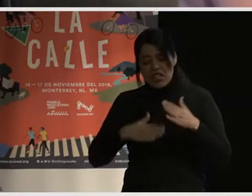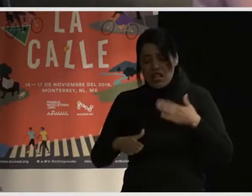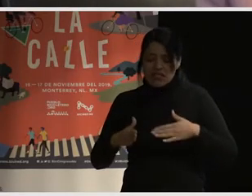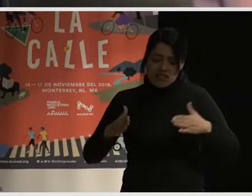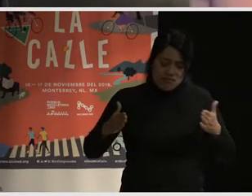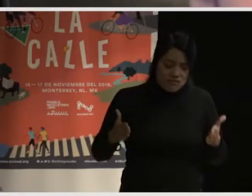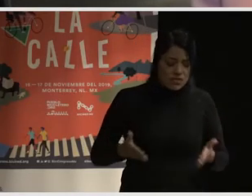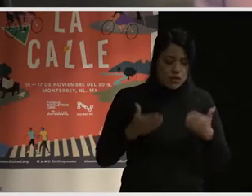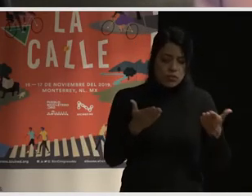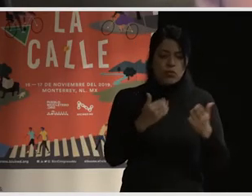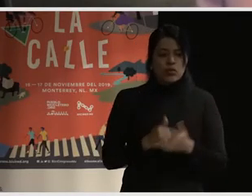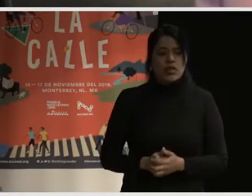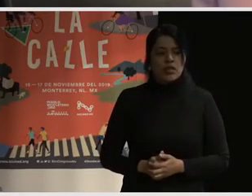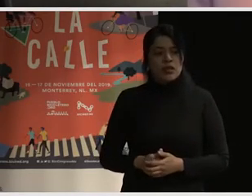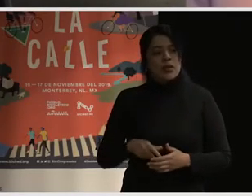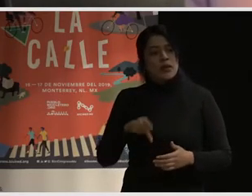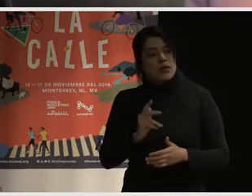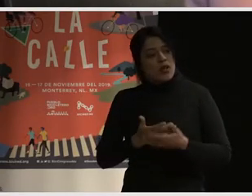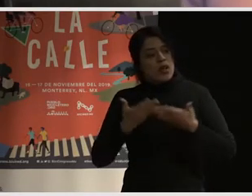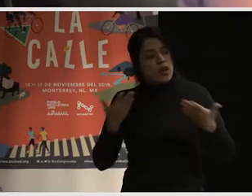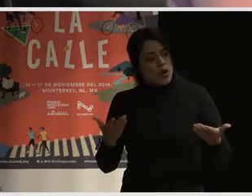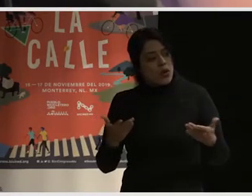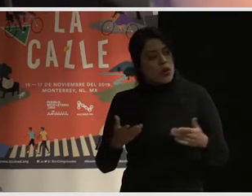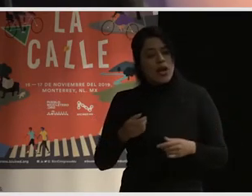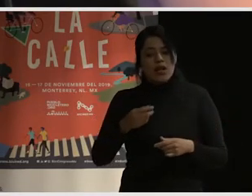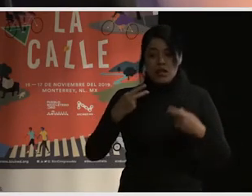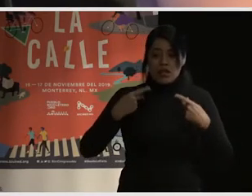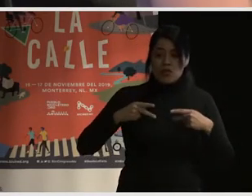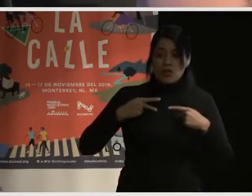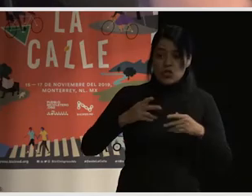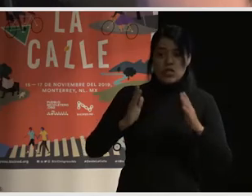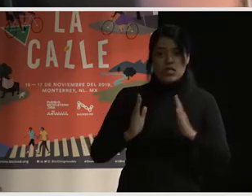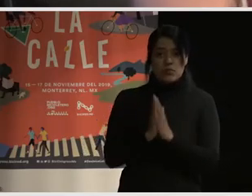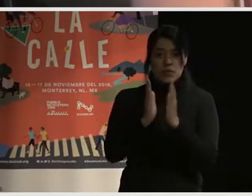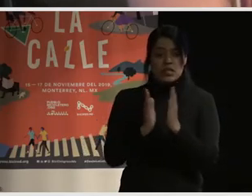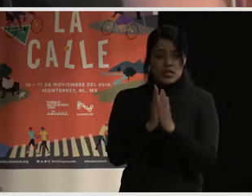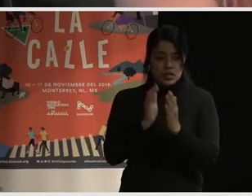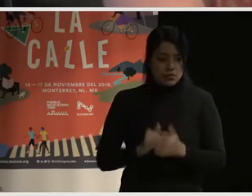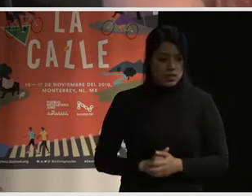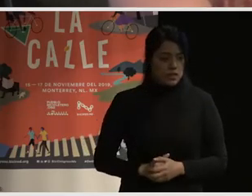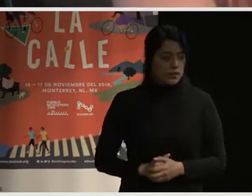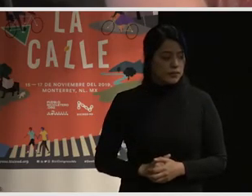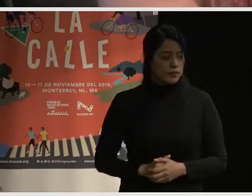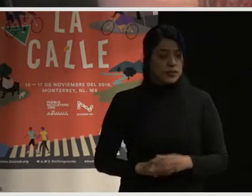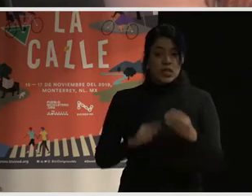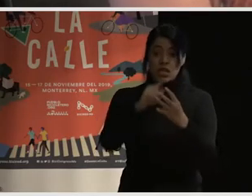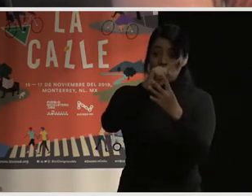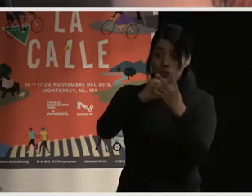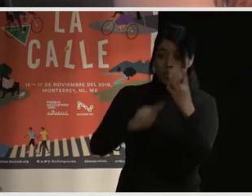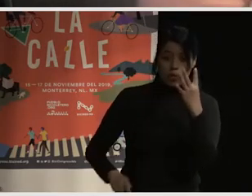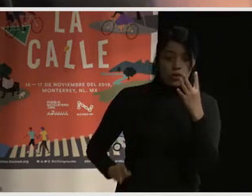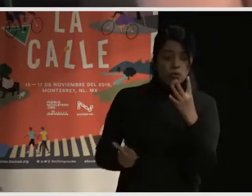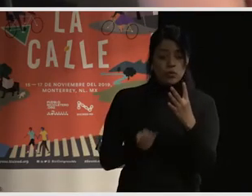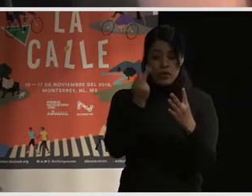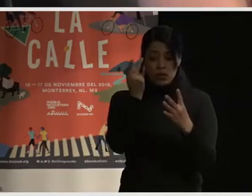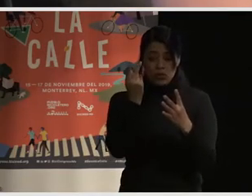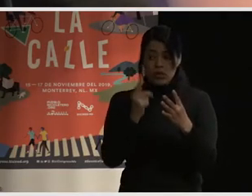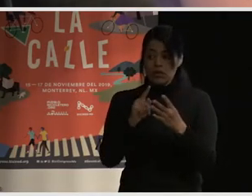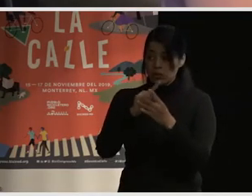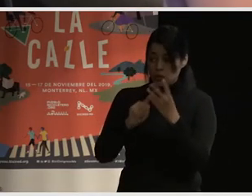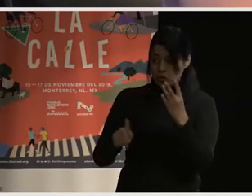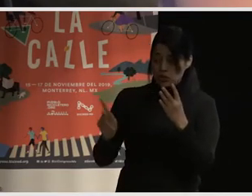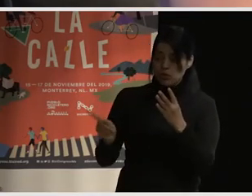bueno vamos a abrir la participación a la audiencia voy a juntar cuatro preguntas si hay cuatro